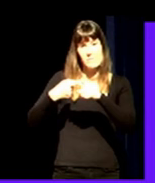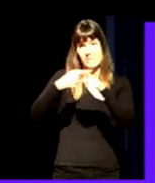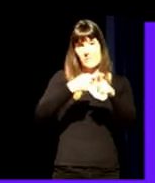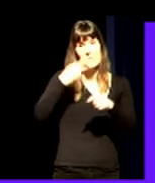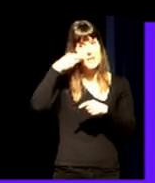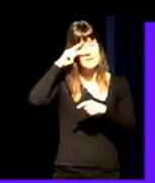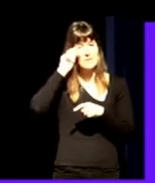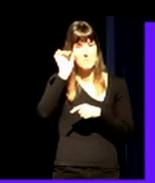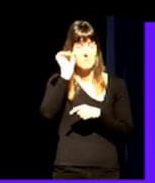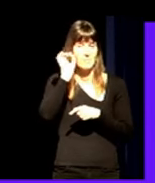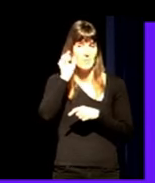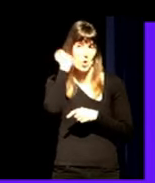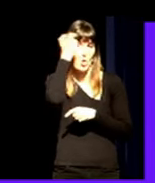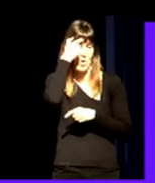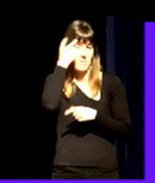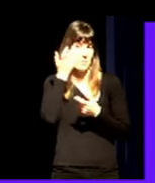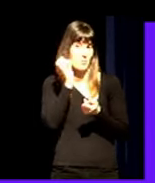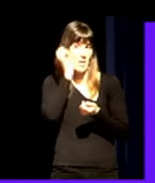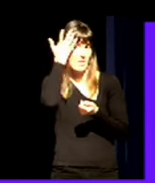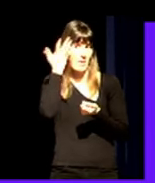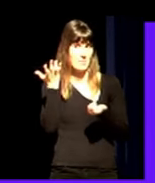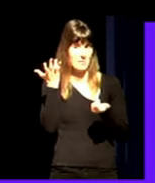estas ideas, ¿no? Por una parte,